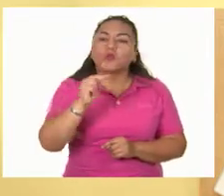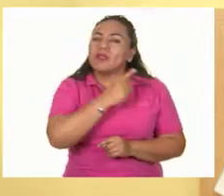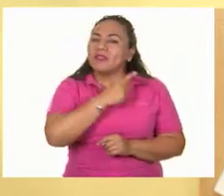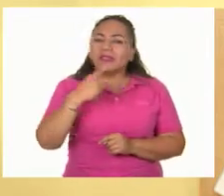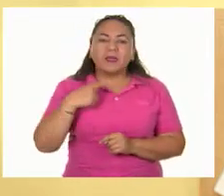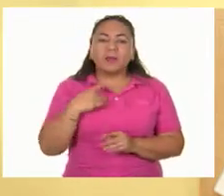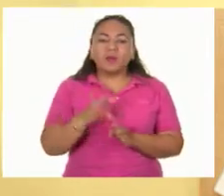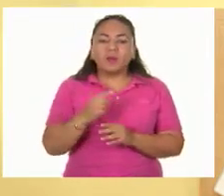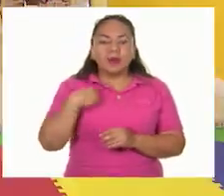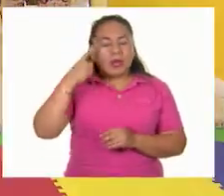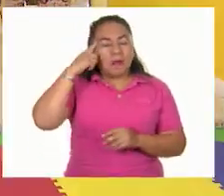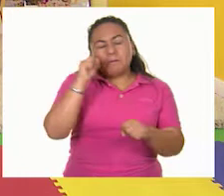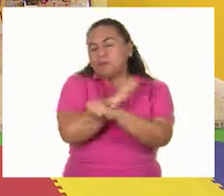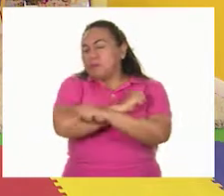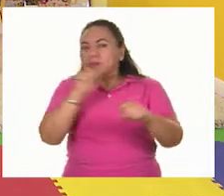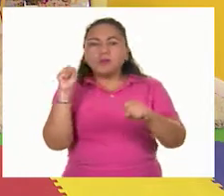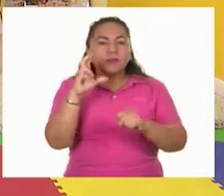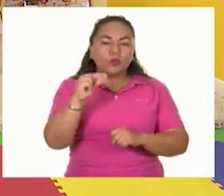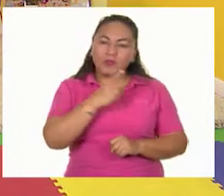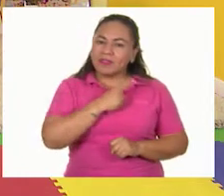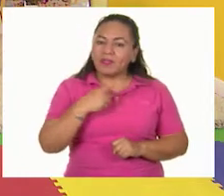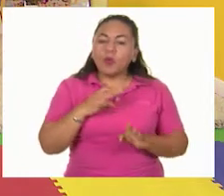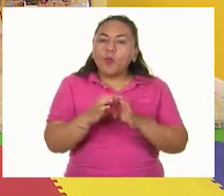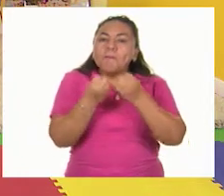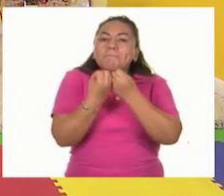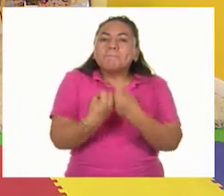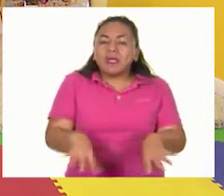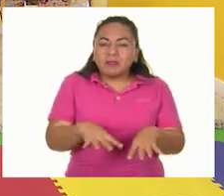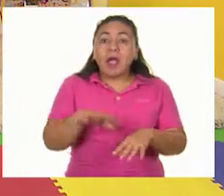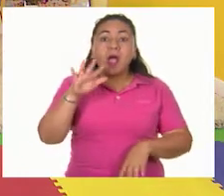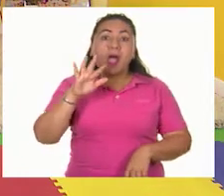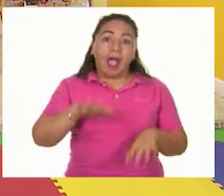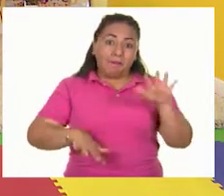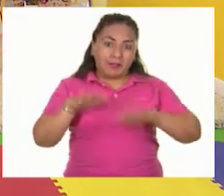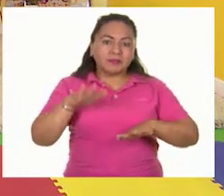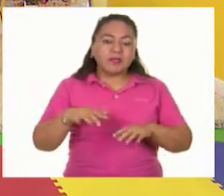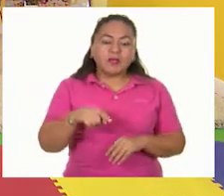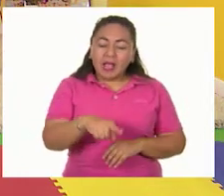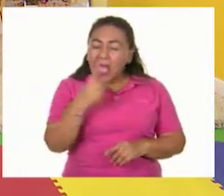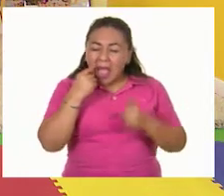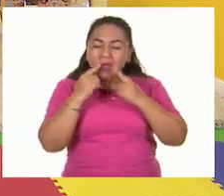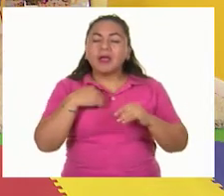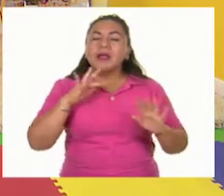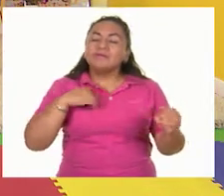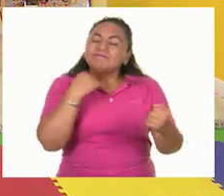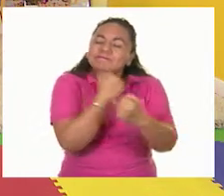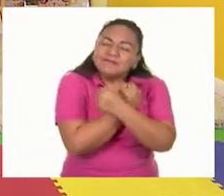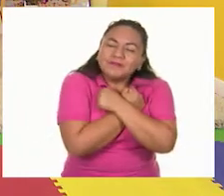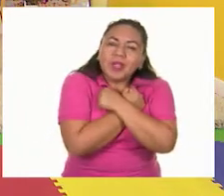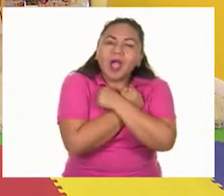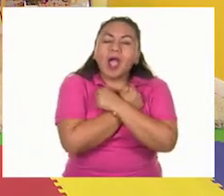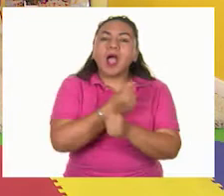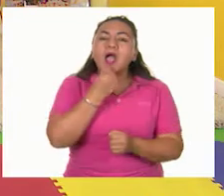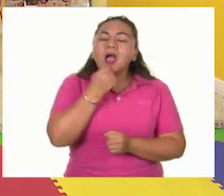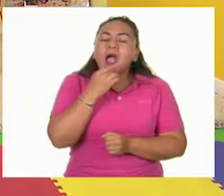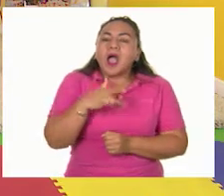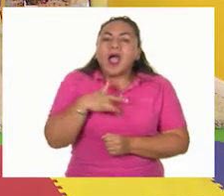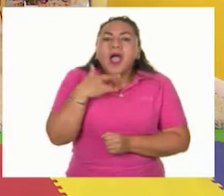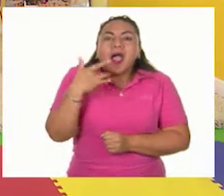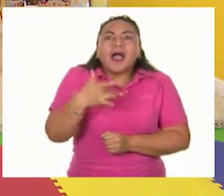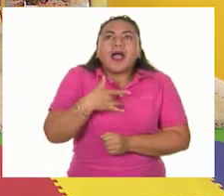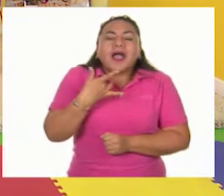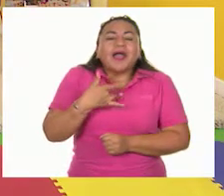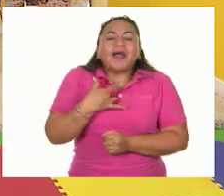pierdas el control. A veces un abrazo es la mejor estrategia para que las niñas y los niños se